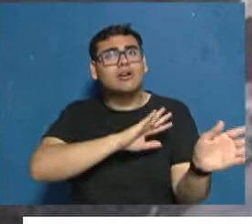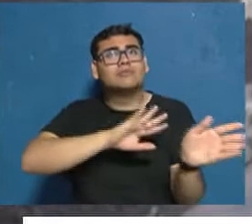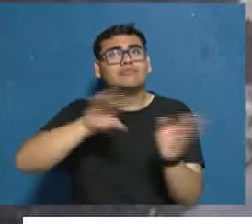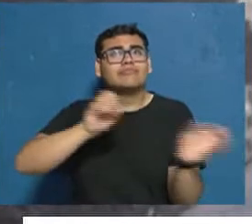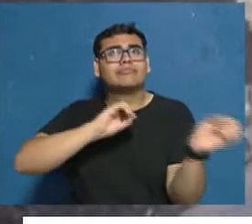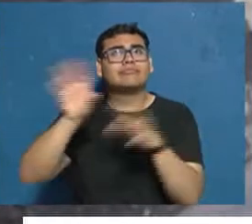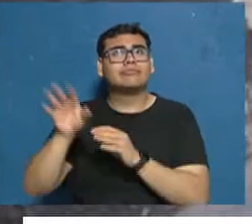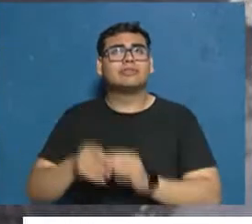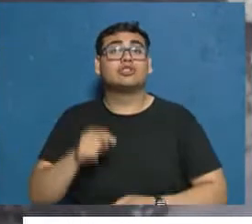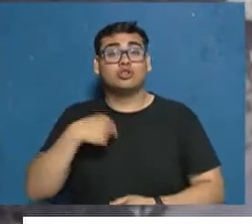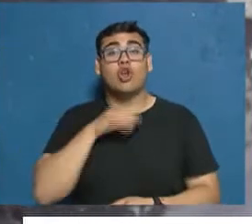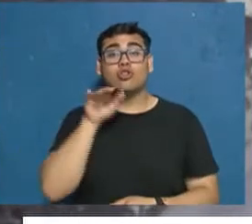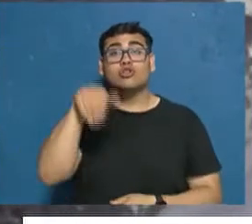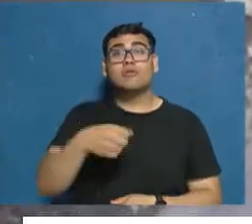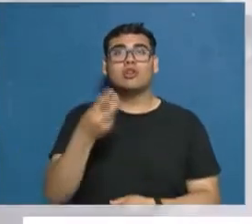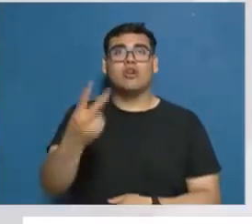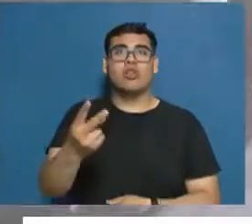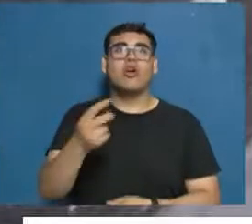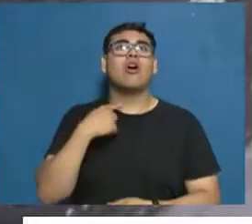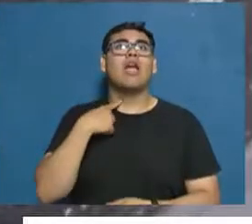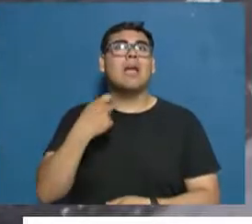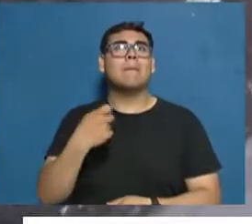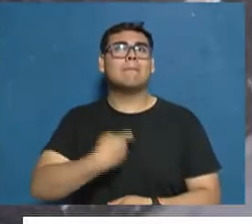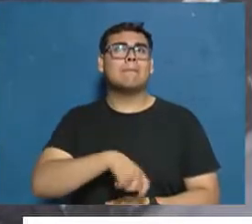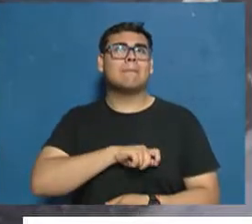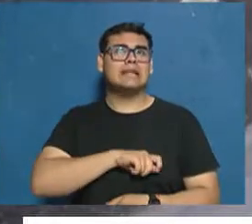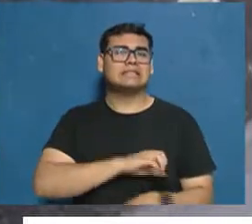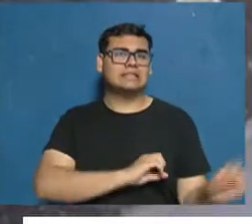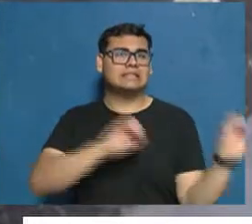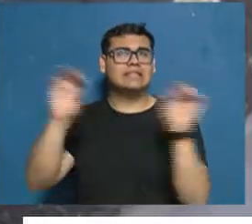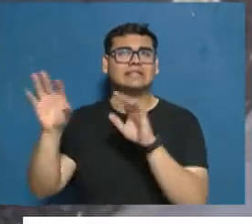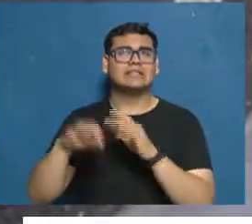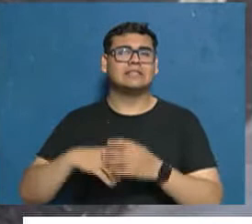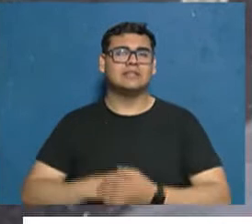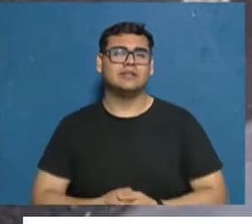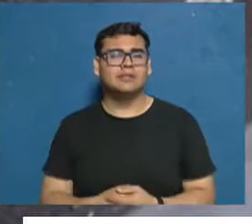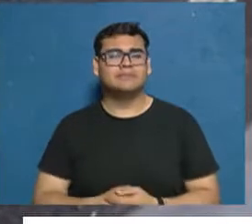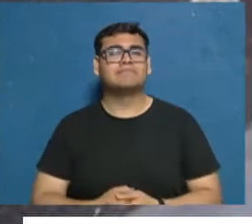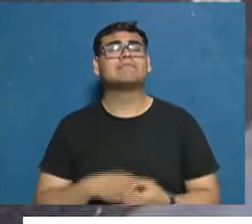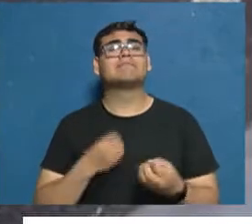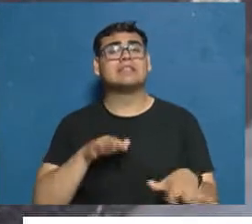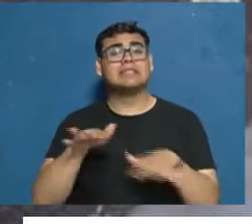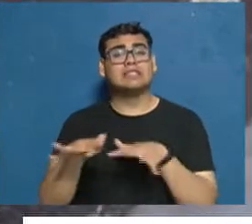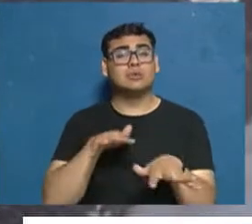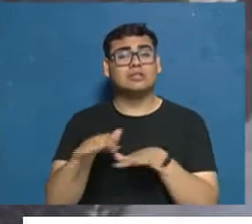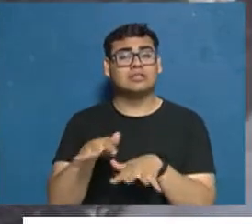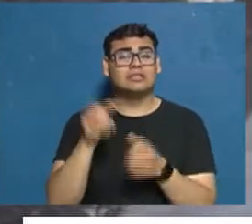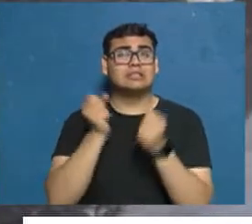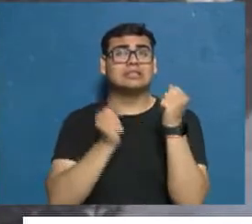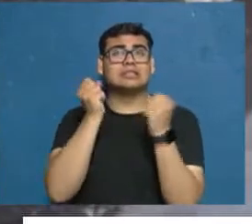dos sobrinos que se van a España por la situación económica. Tengo